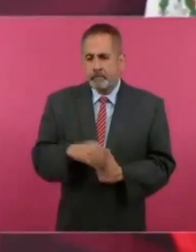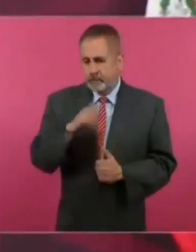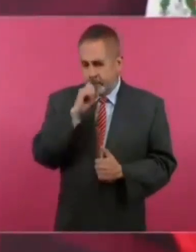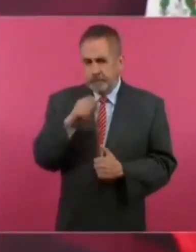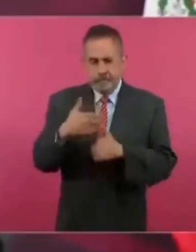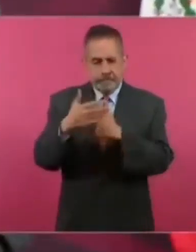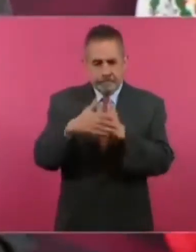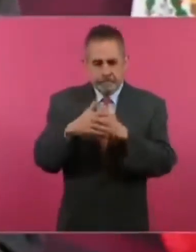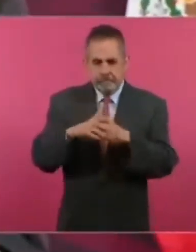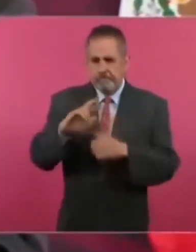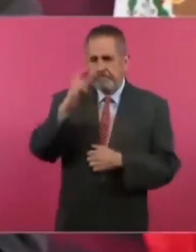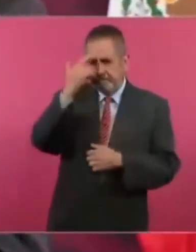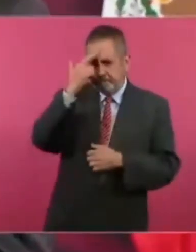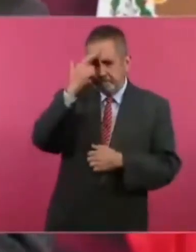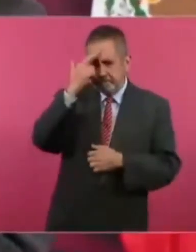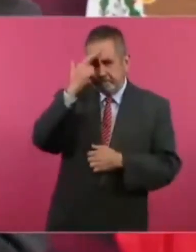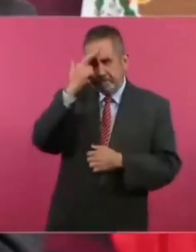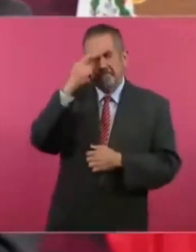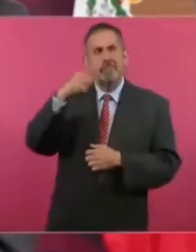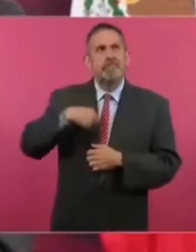recordando de dónde venimos